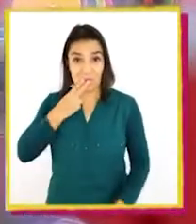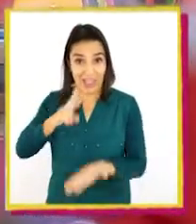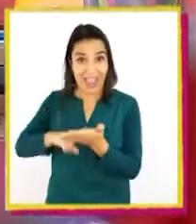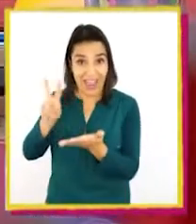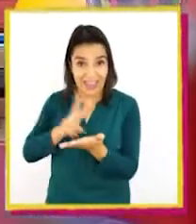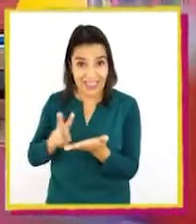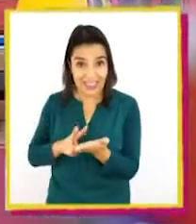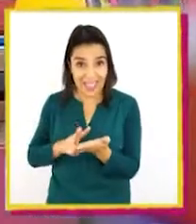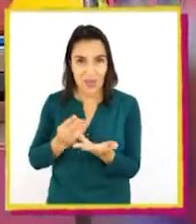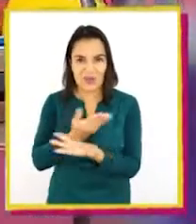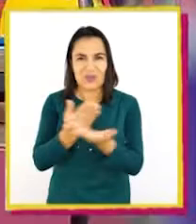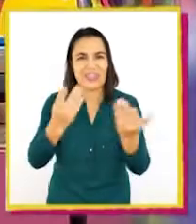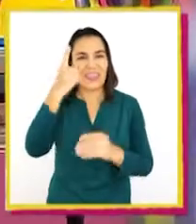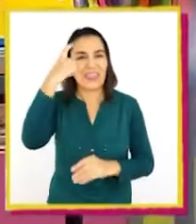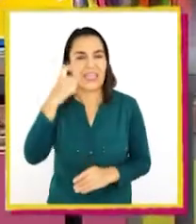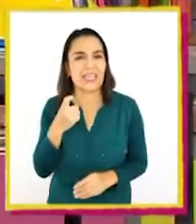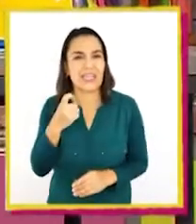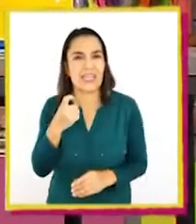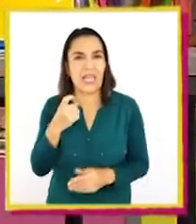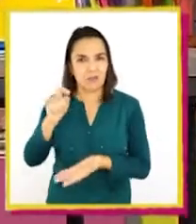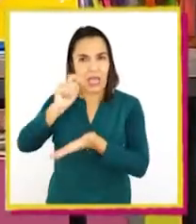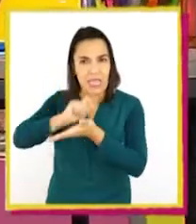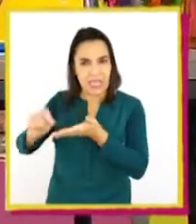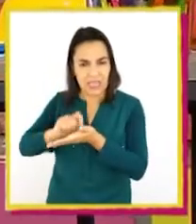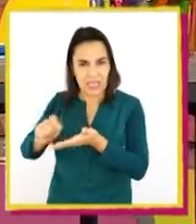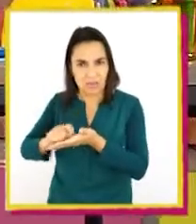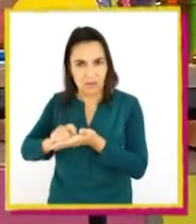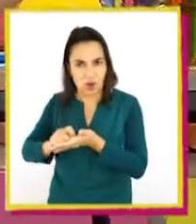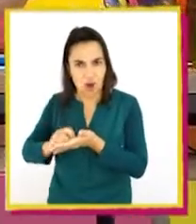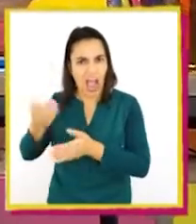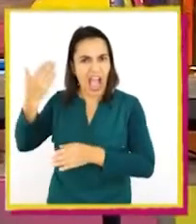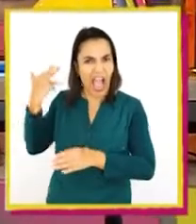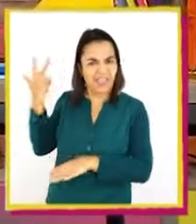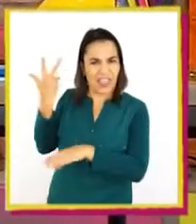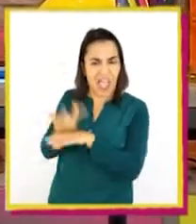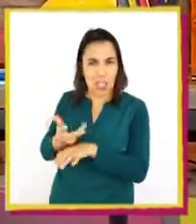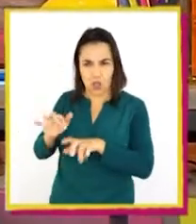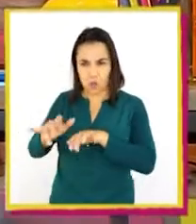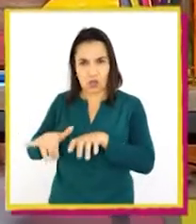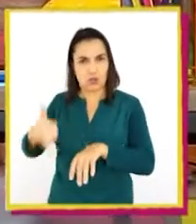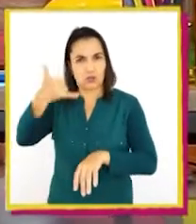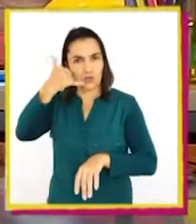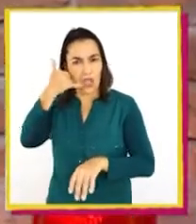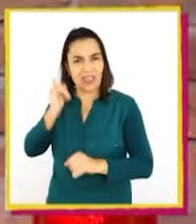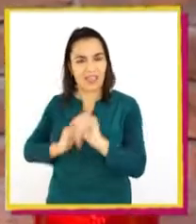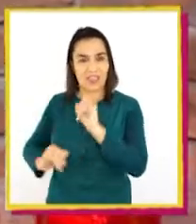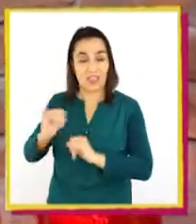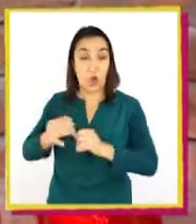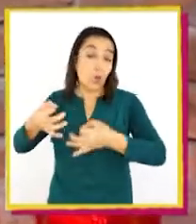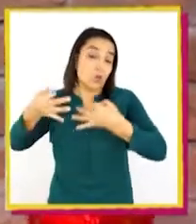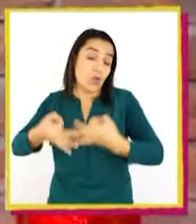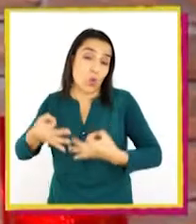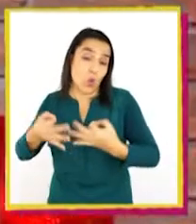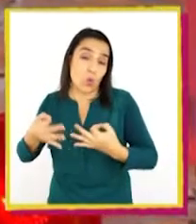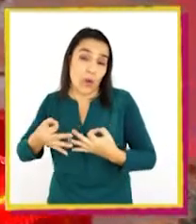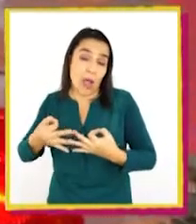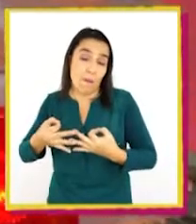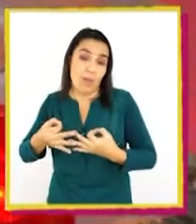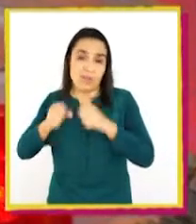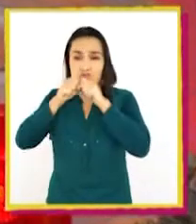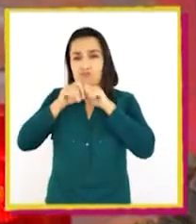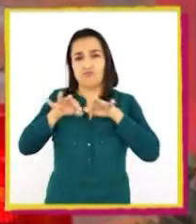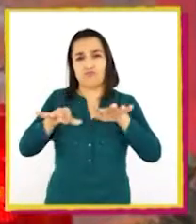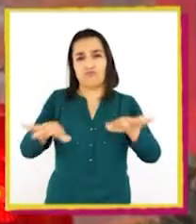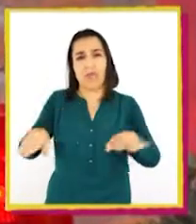carta? ¿Ustedes creen que lo hubiera escrito si hubiesen existido computadores, celulares e internet? Seguramente habría compartido